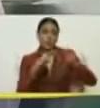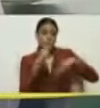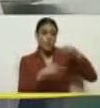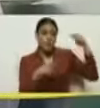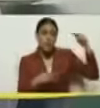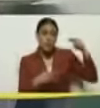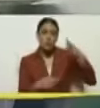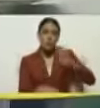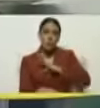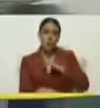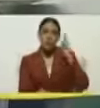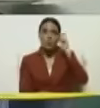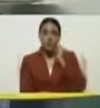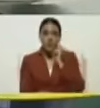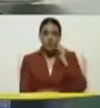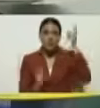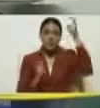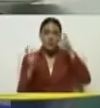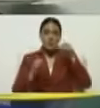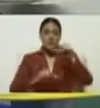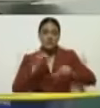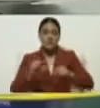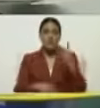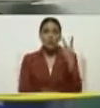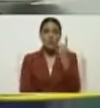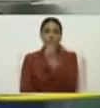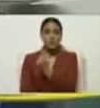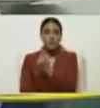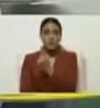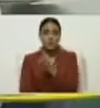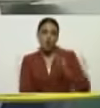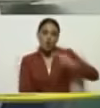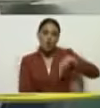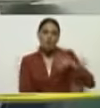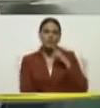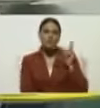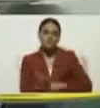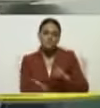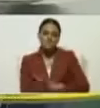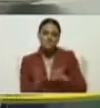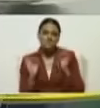XXI, el chavismo, somos una realidad